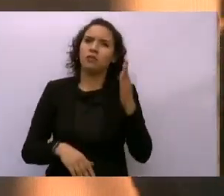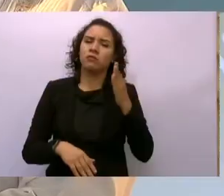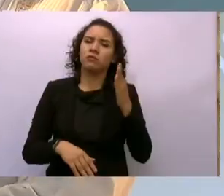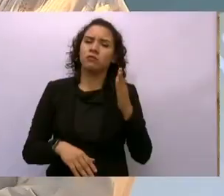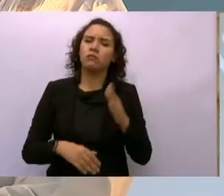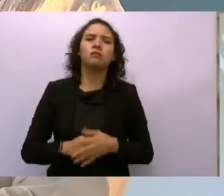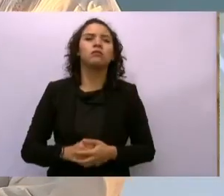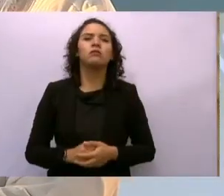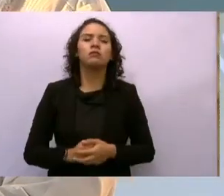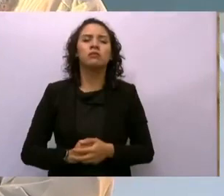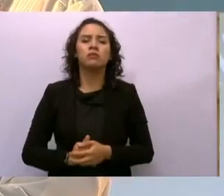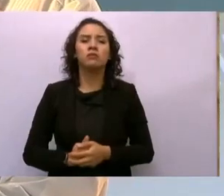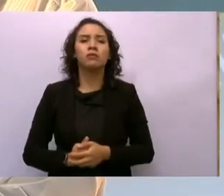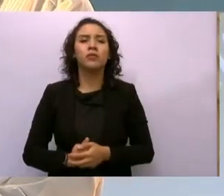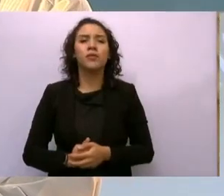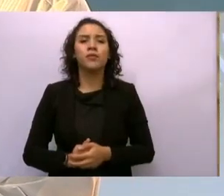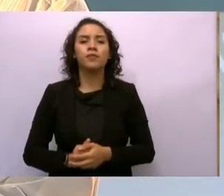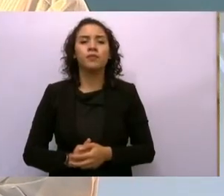que le